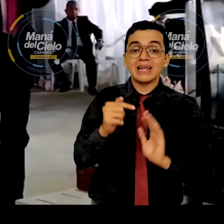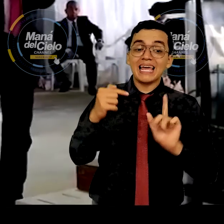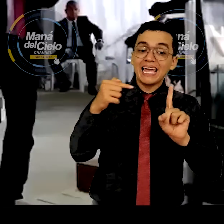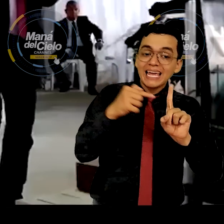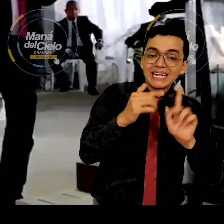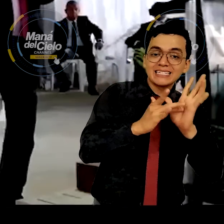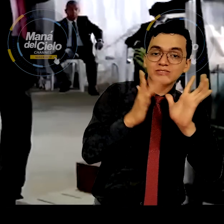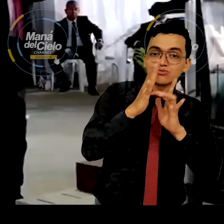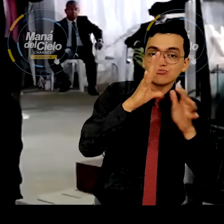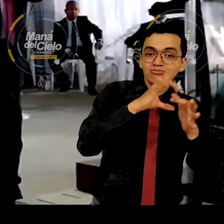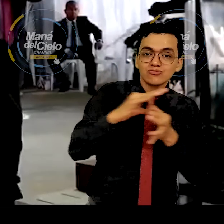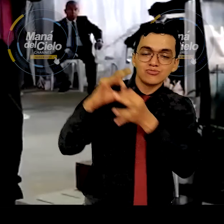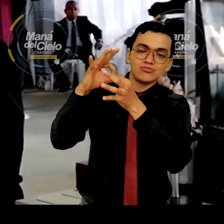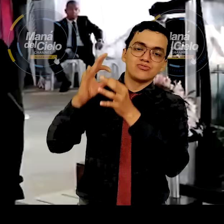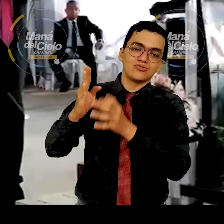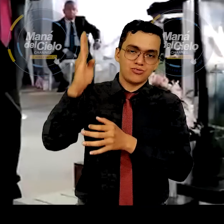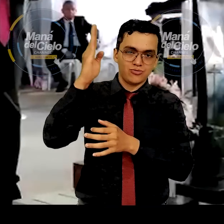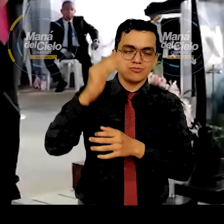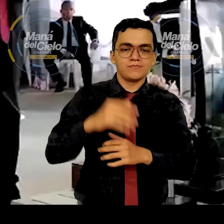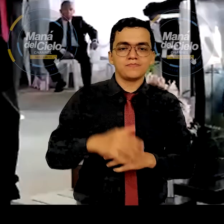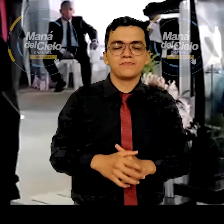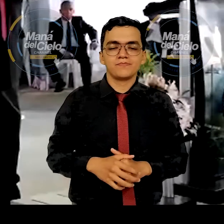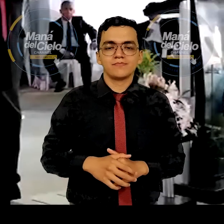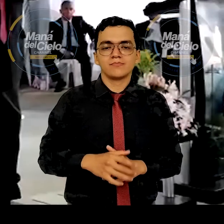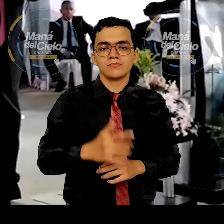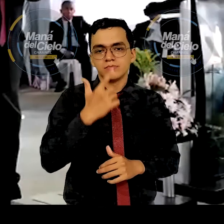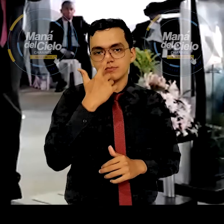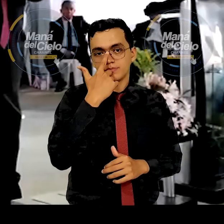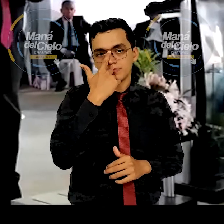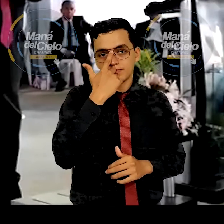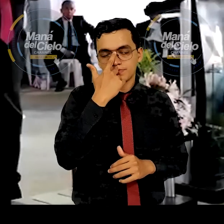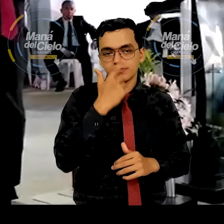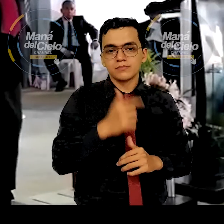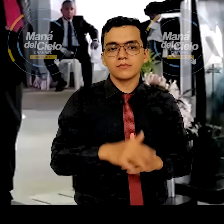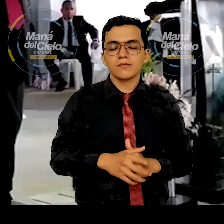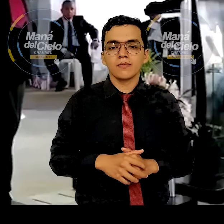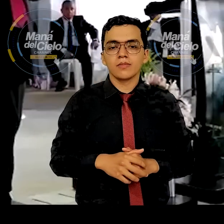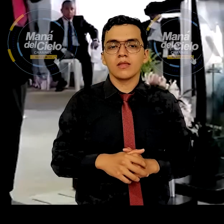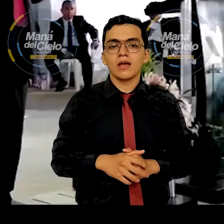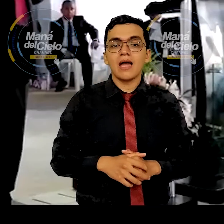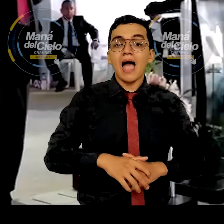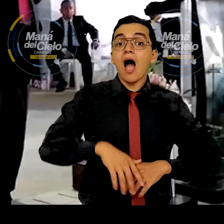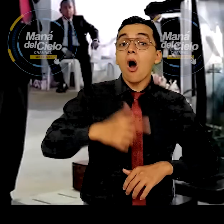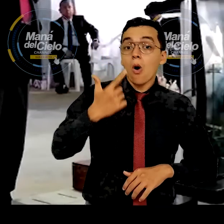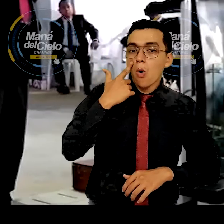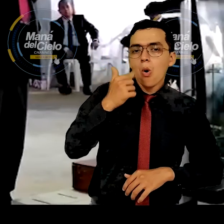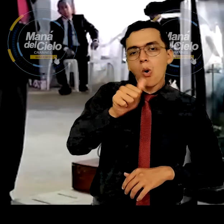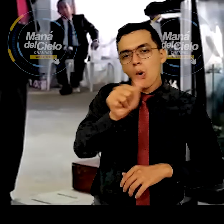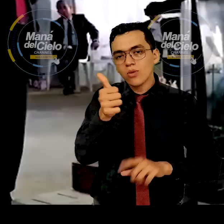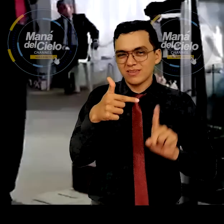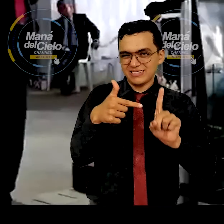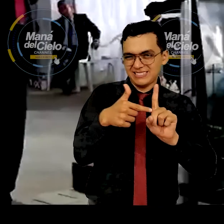Pero él no hablaba del pan. Él hablaba de la doctrina de los fariseos.